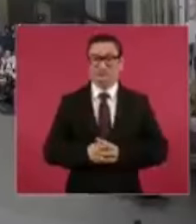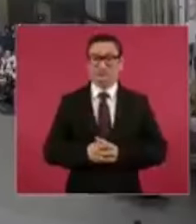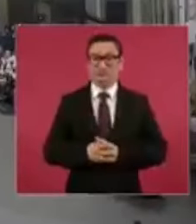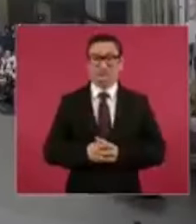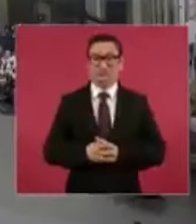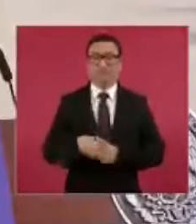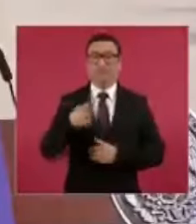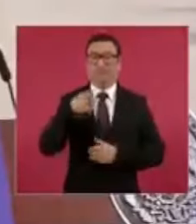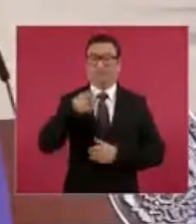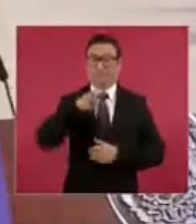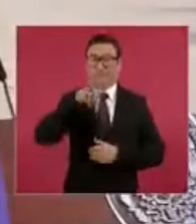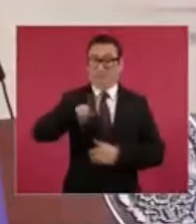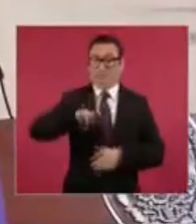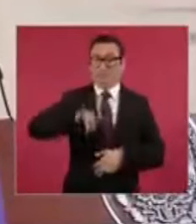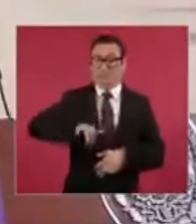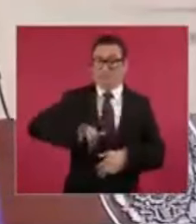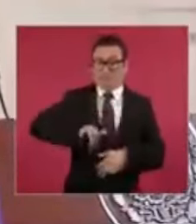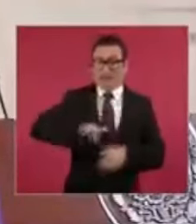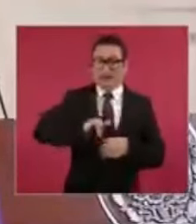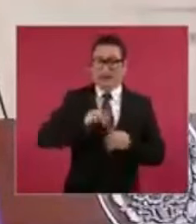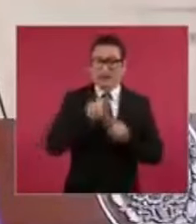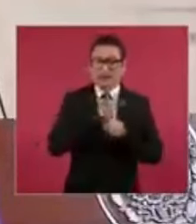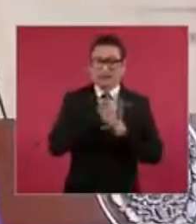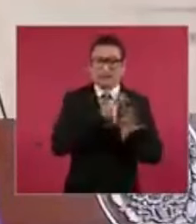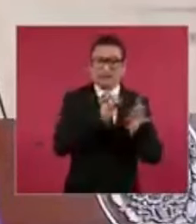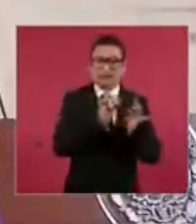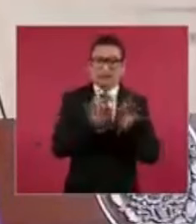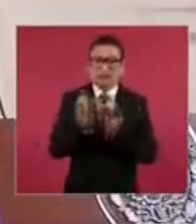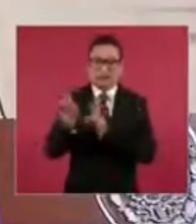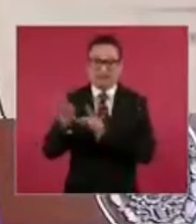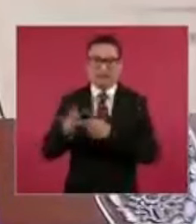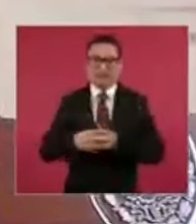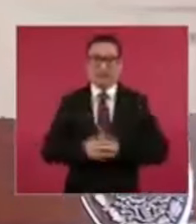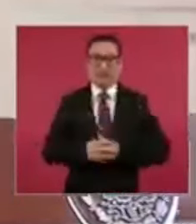Pero es interesante también lo que está sucediendo.